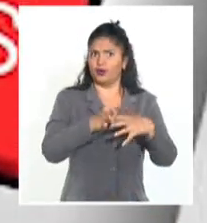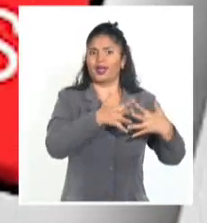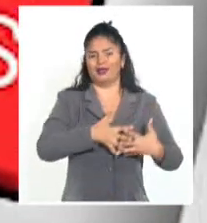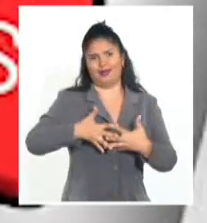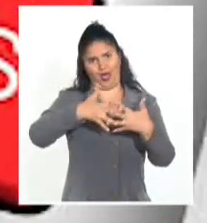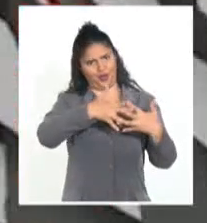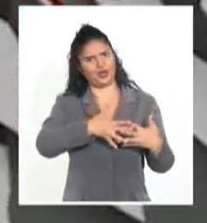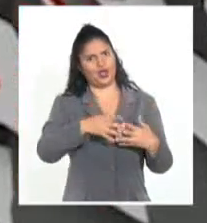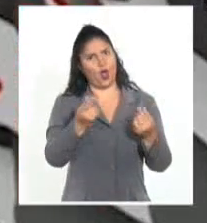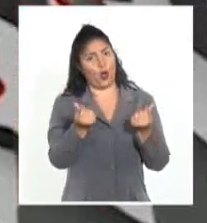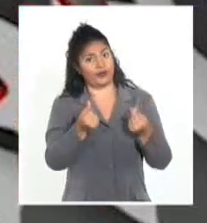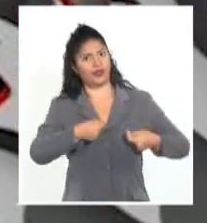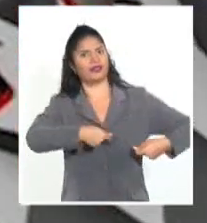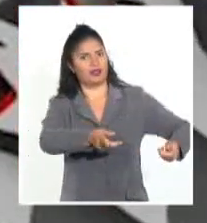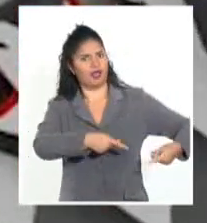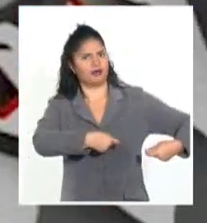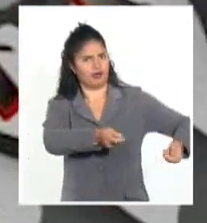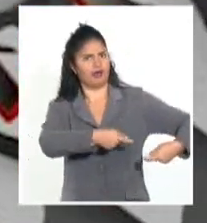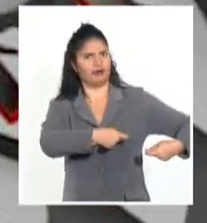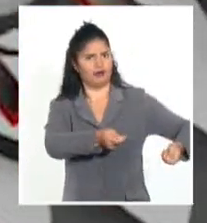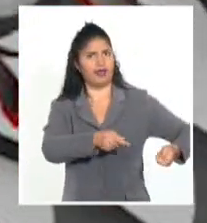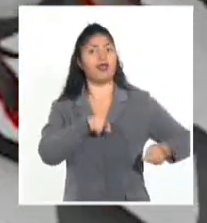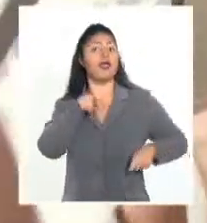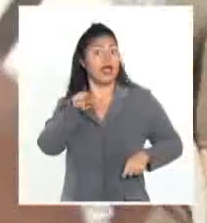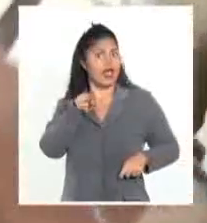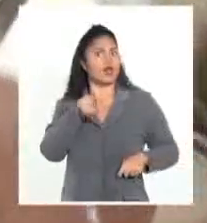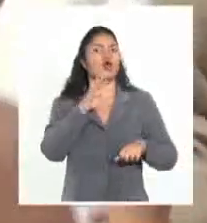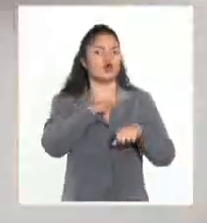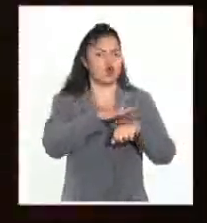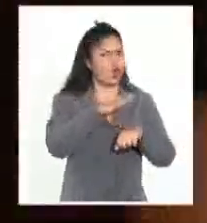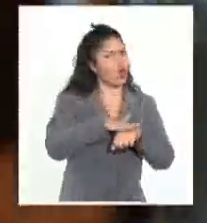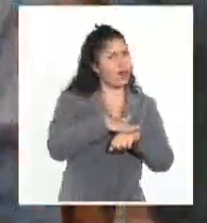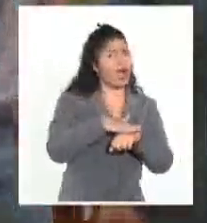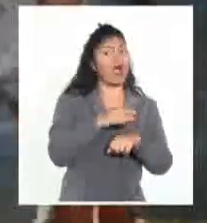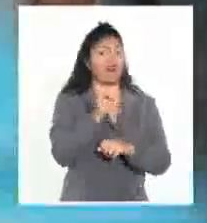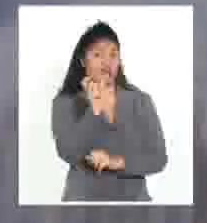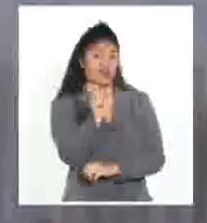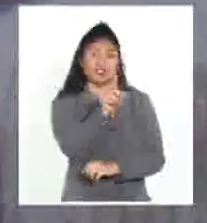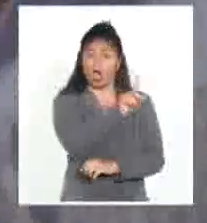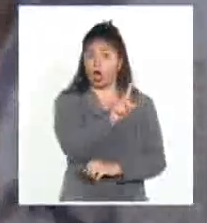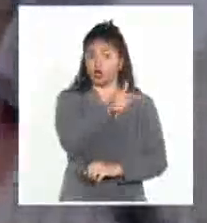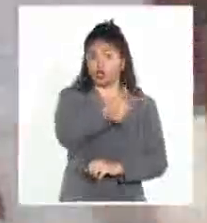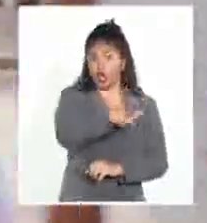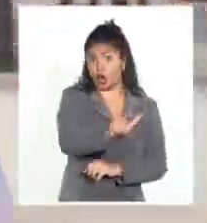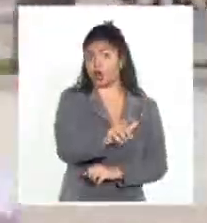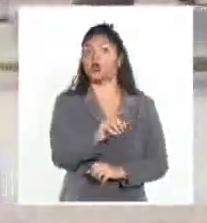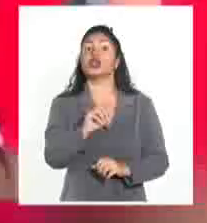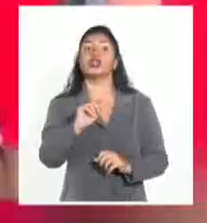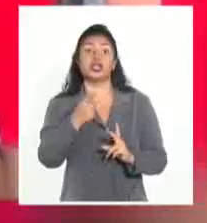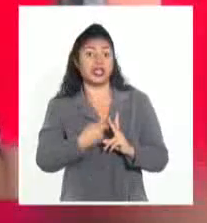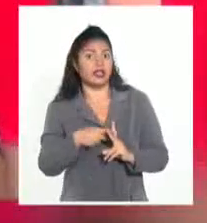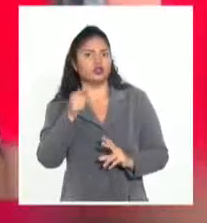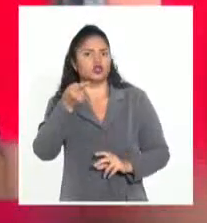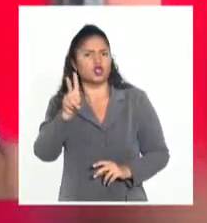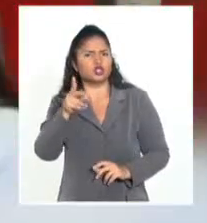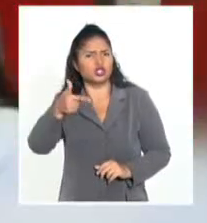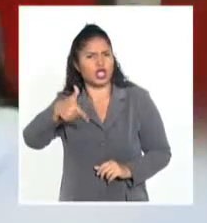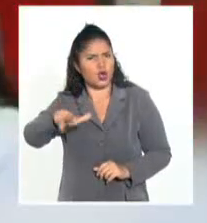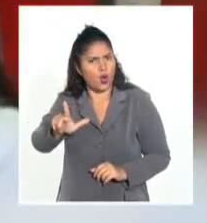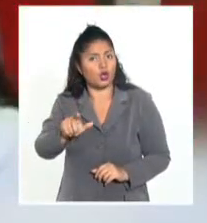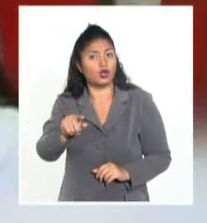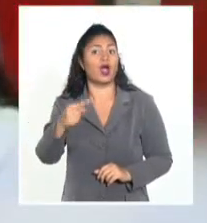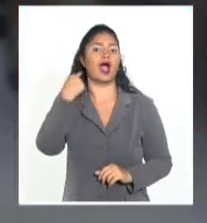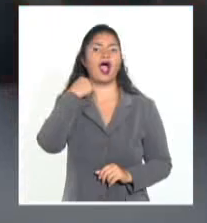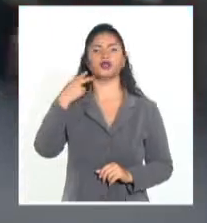Unidos tiene una responsabilidad directa en los disturbios del 11 y 12 de julio de 2021, con el recrudecimiento del bloqueo en el contexto